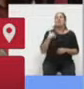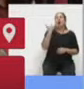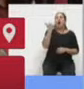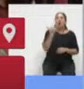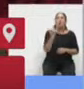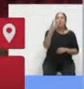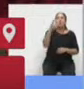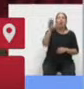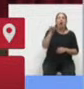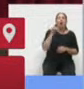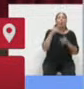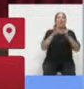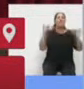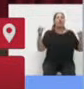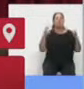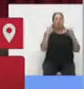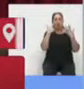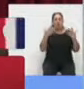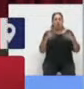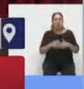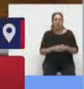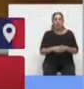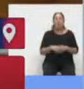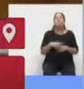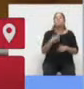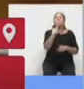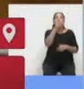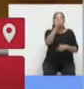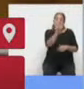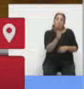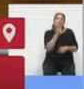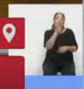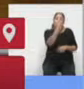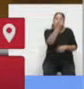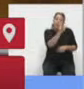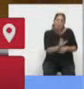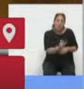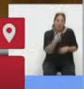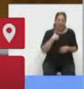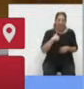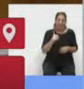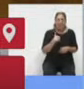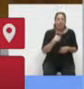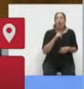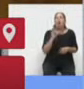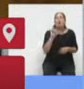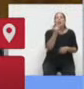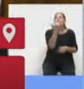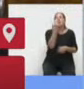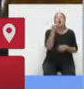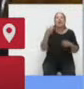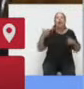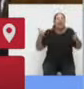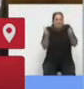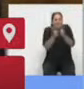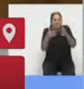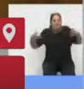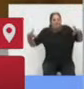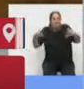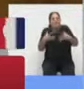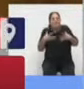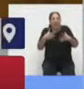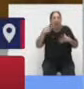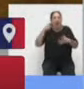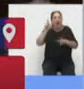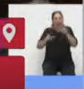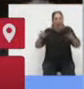a medida que se vaya poniendo en práctica el plan que ellos han hecho. O sea, yo estoy asustado,